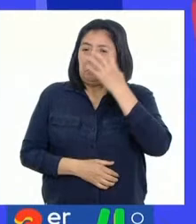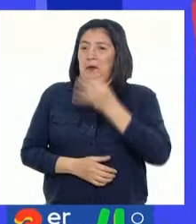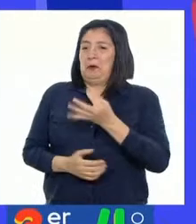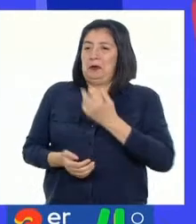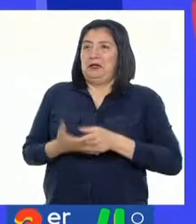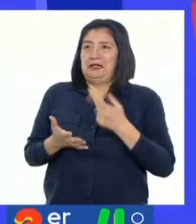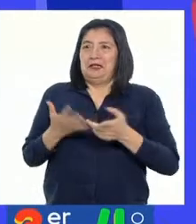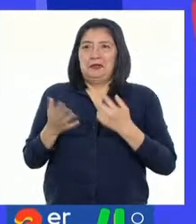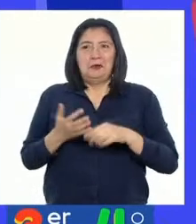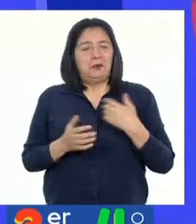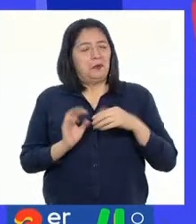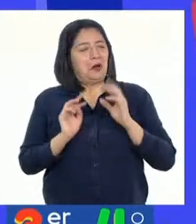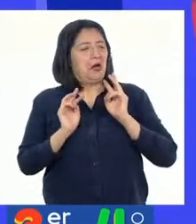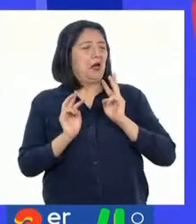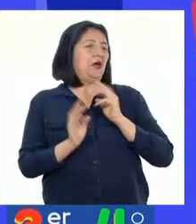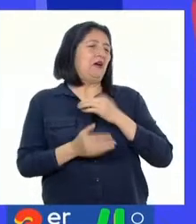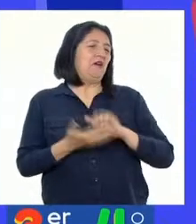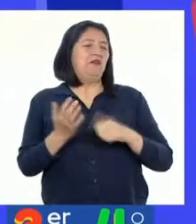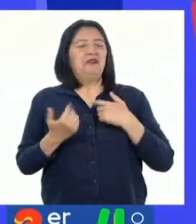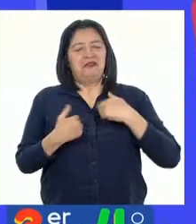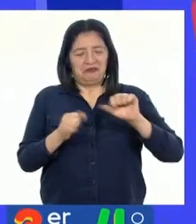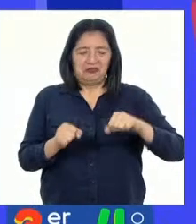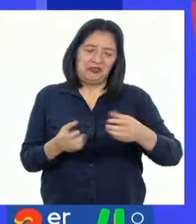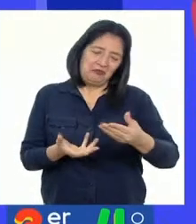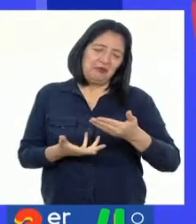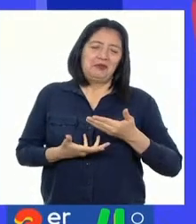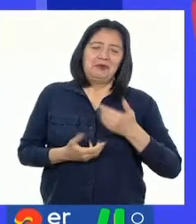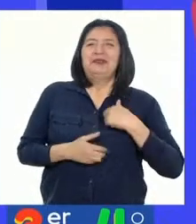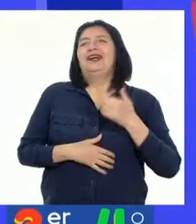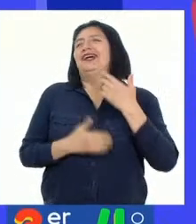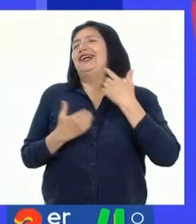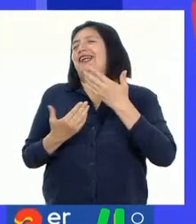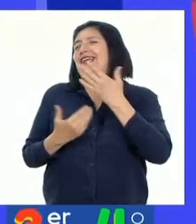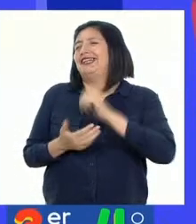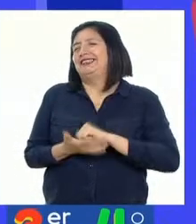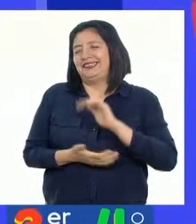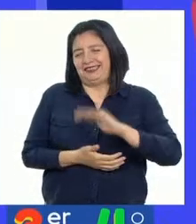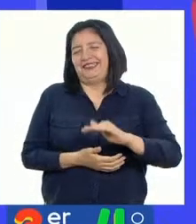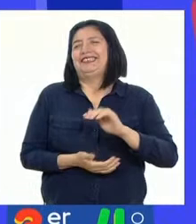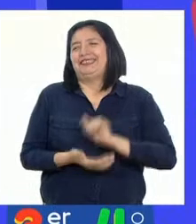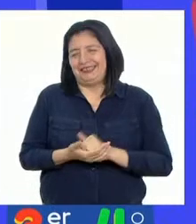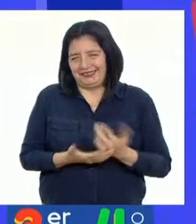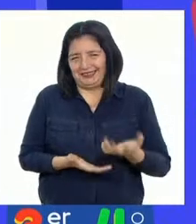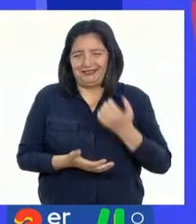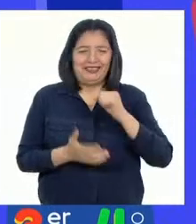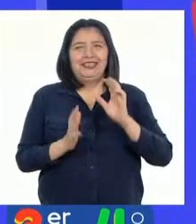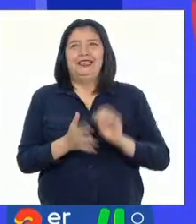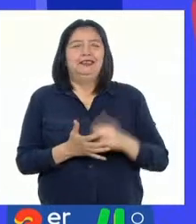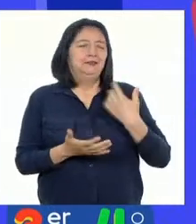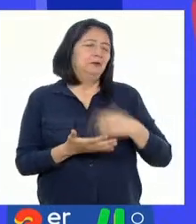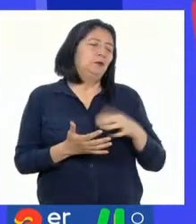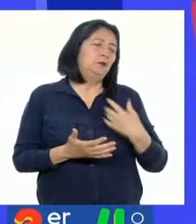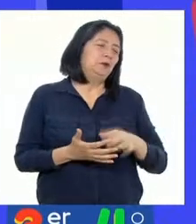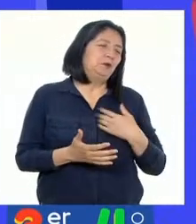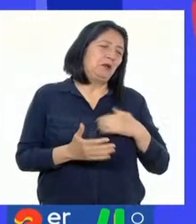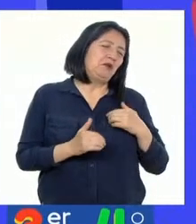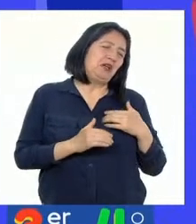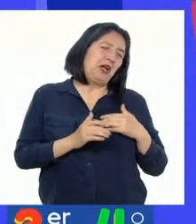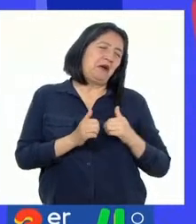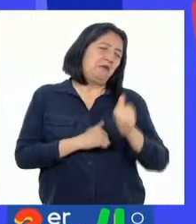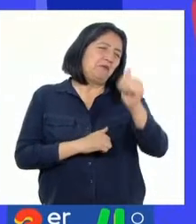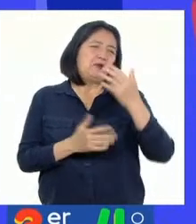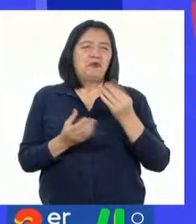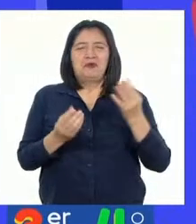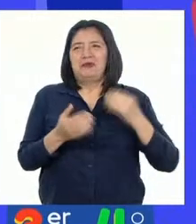que... ¡Wow! ¡Me lo merezco! ¡Gracias, niña aventurera! ¡Vamos a llegar muy